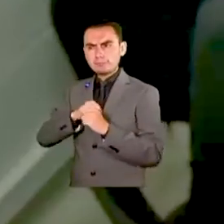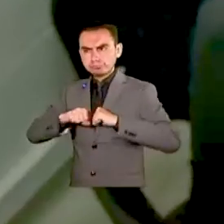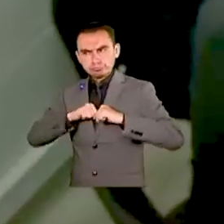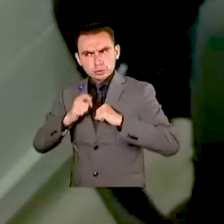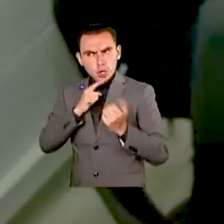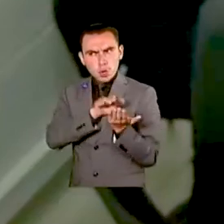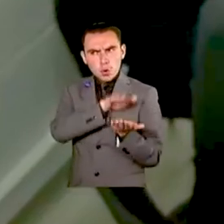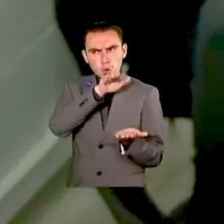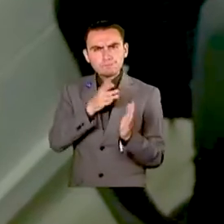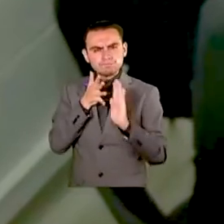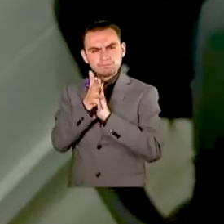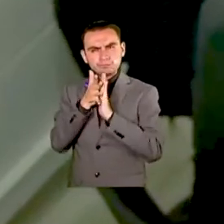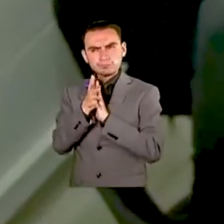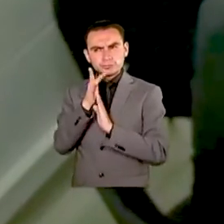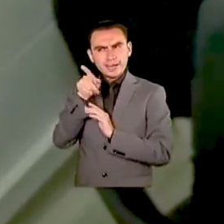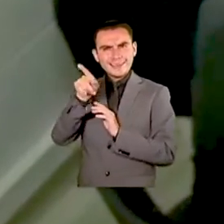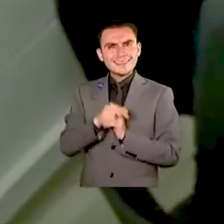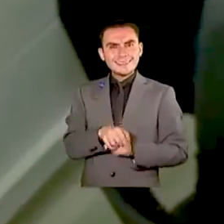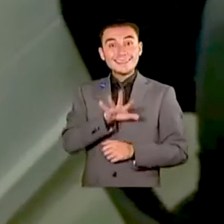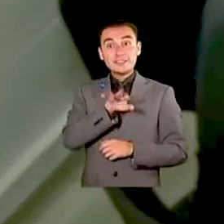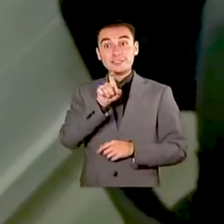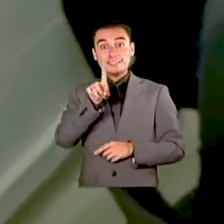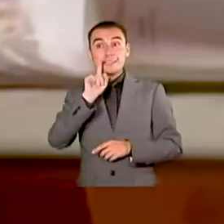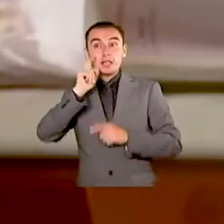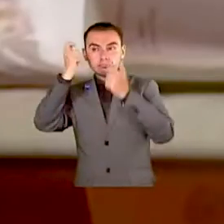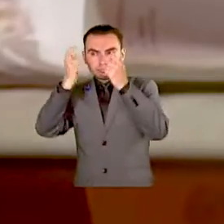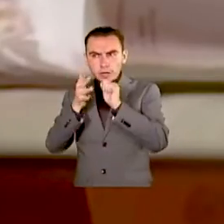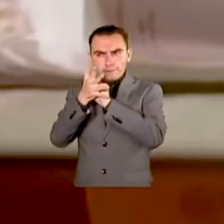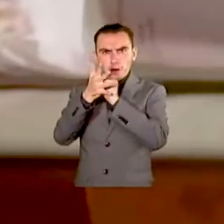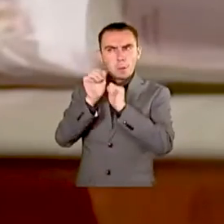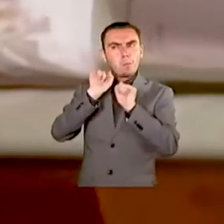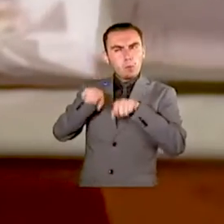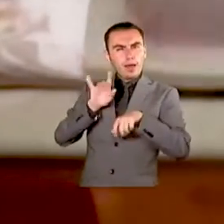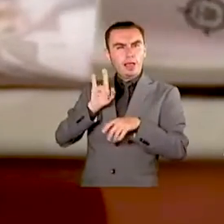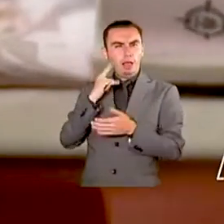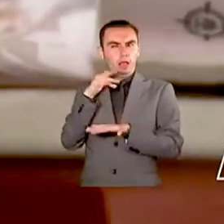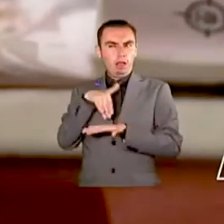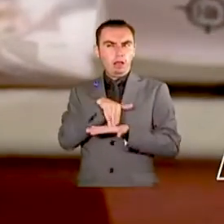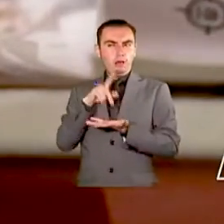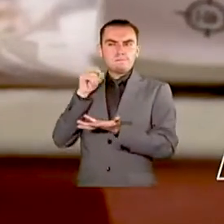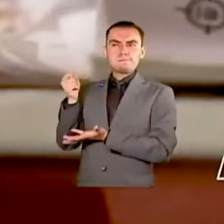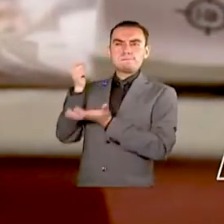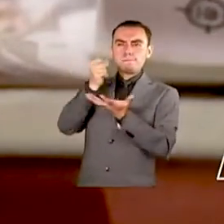567 informes de presuntas irregularidades relacionados con proyectos financiados